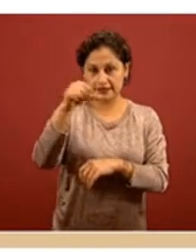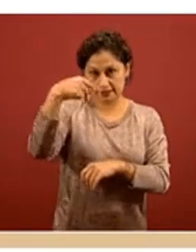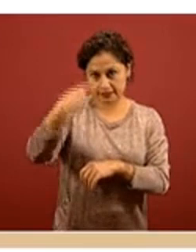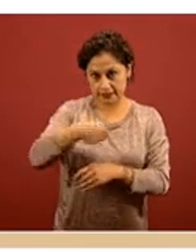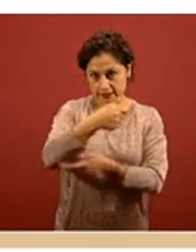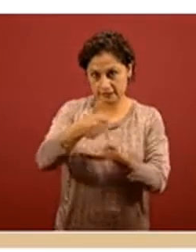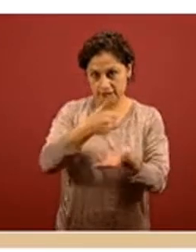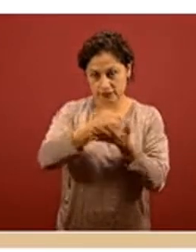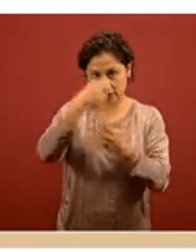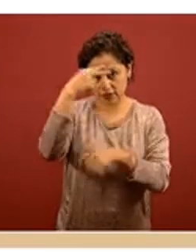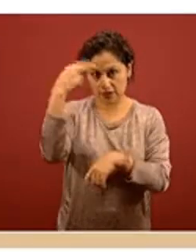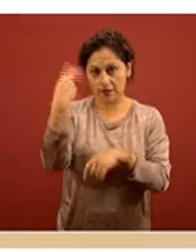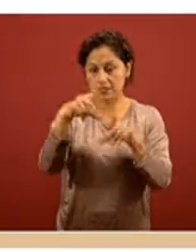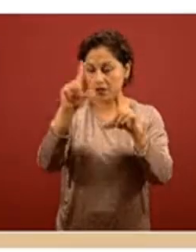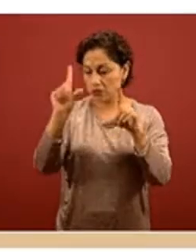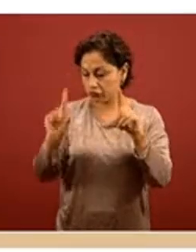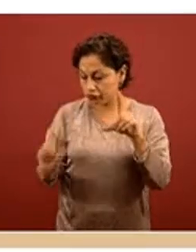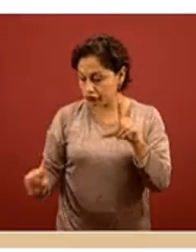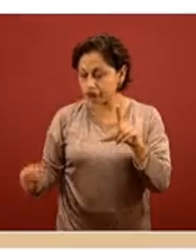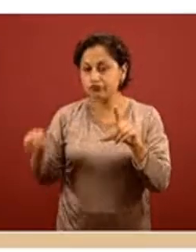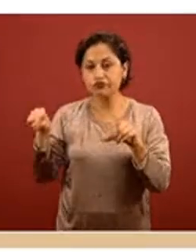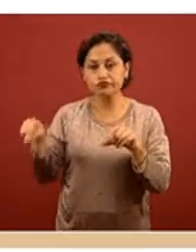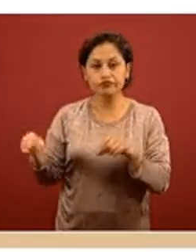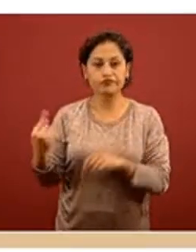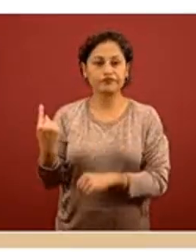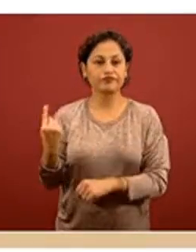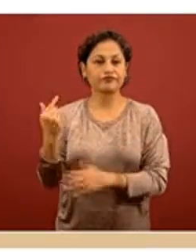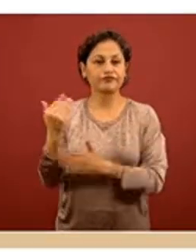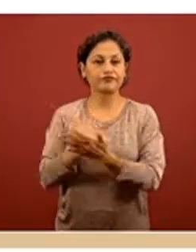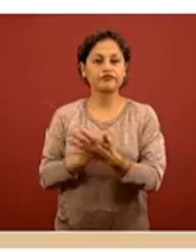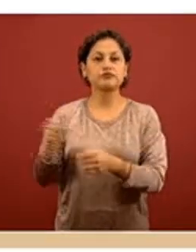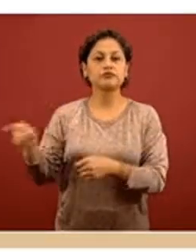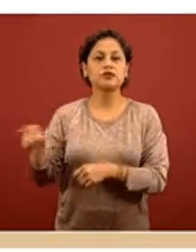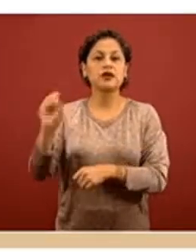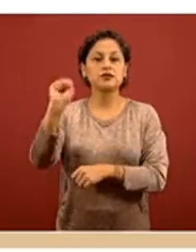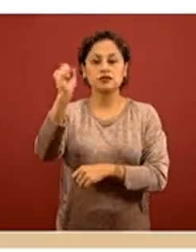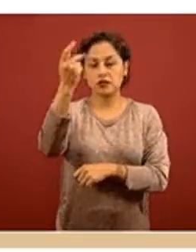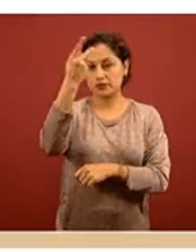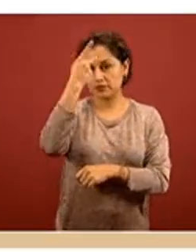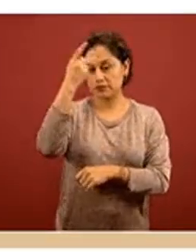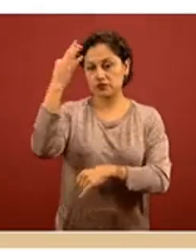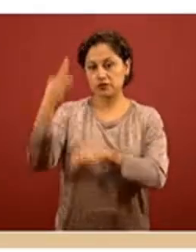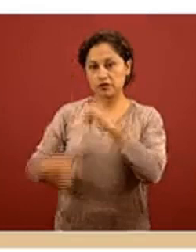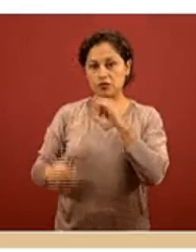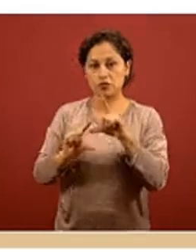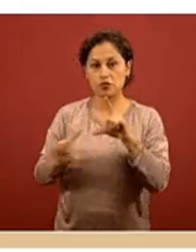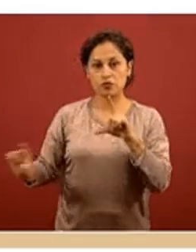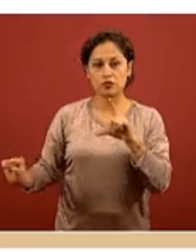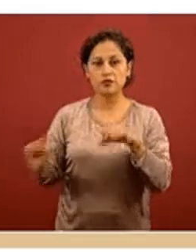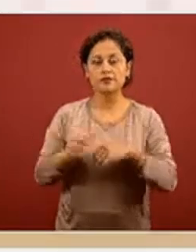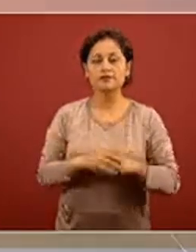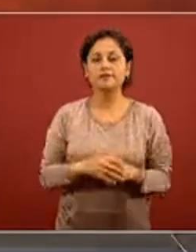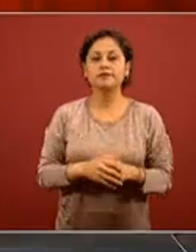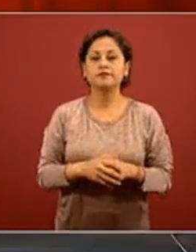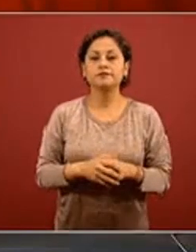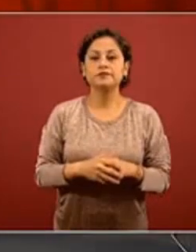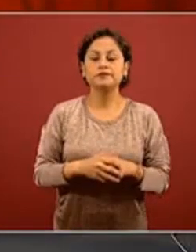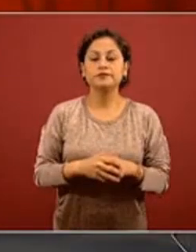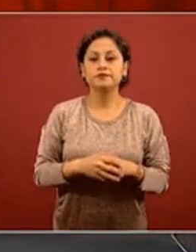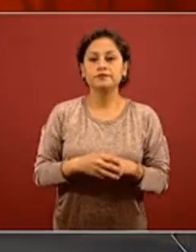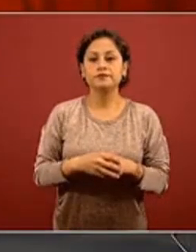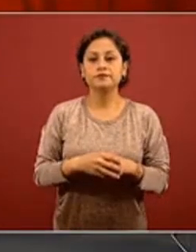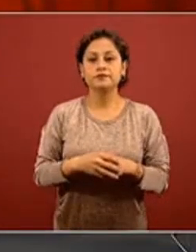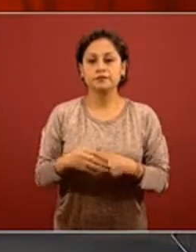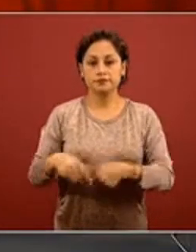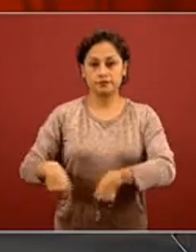tasas que están por debajo de 1, como el caso de San Luis Potosí, que es el último de la lista. En la siguiente